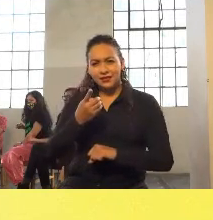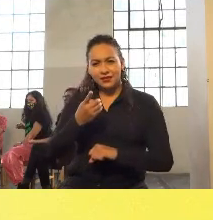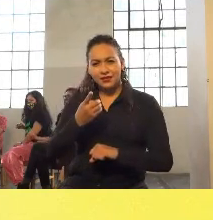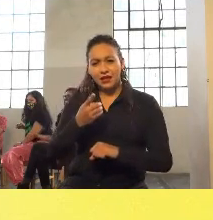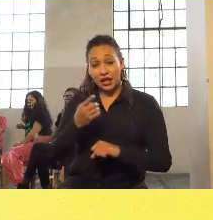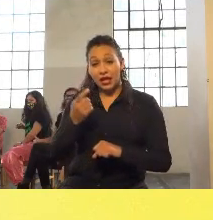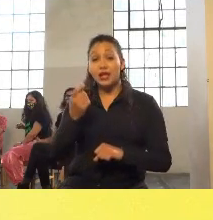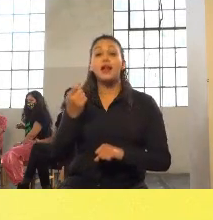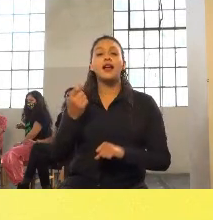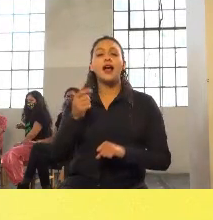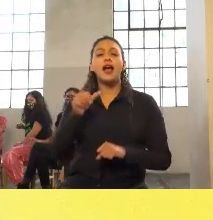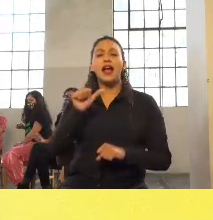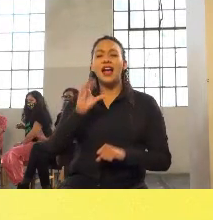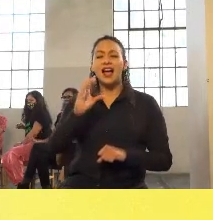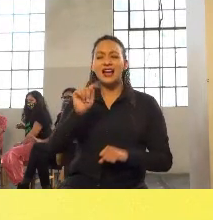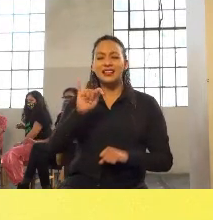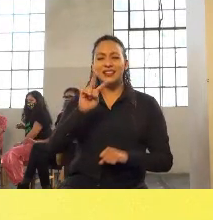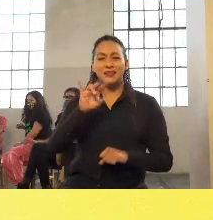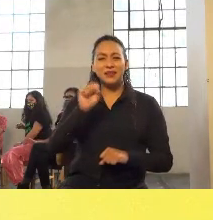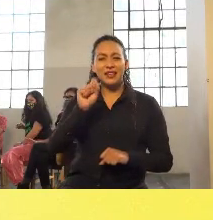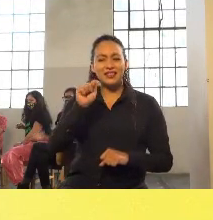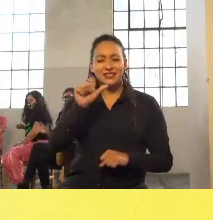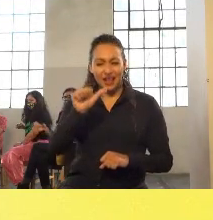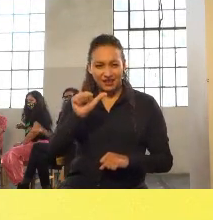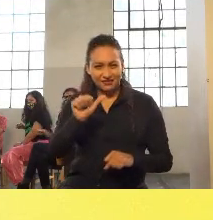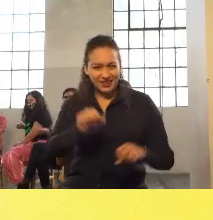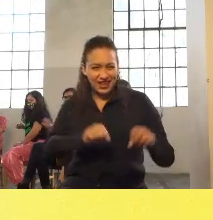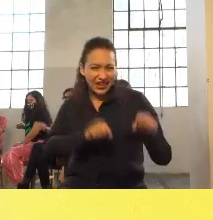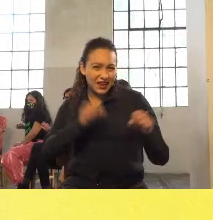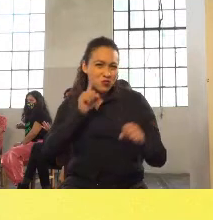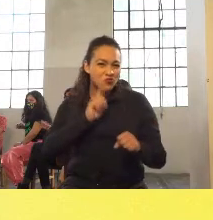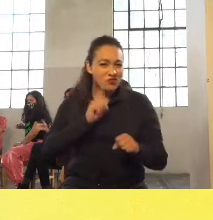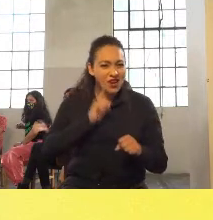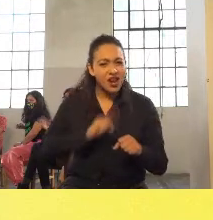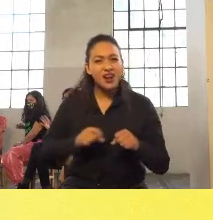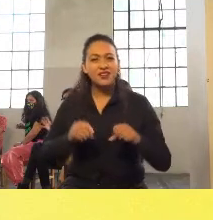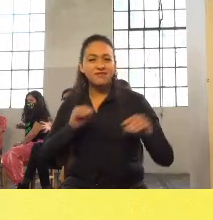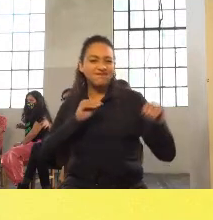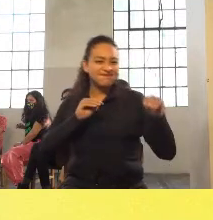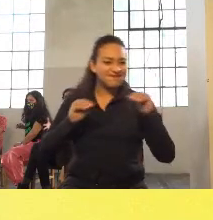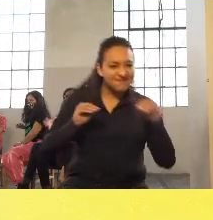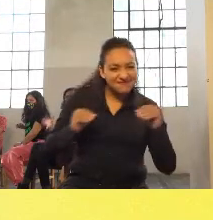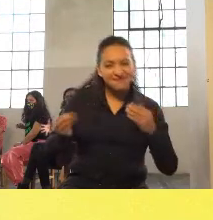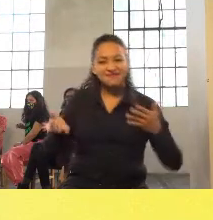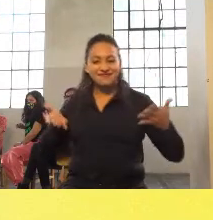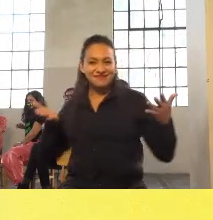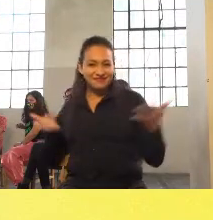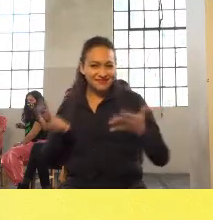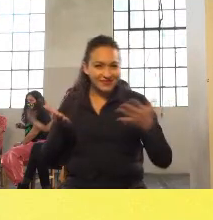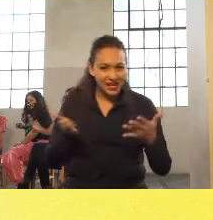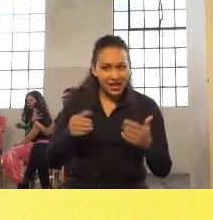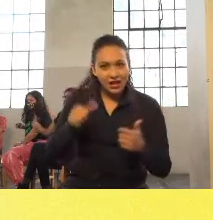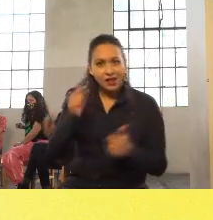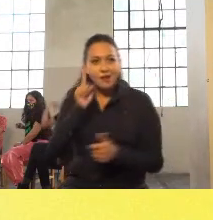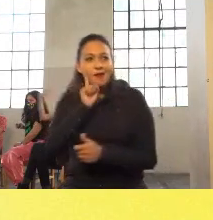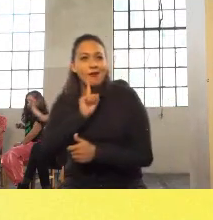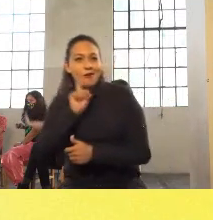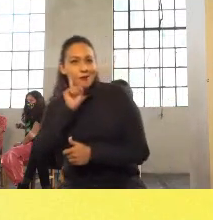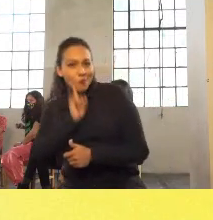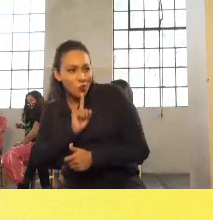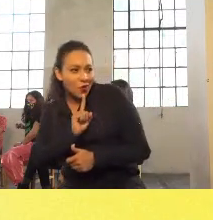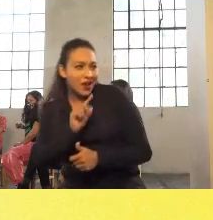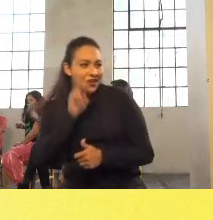momento en el que decides dejar de mantenerte como un ser, como una actitud pasiva y activarte, y